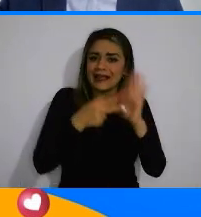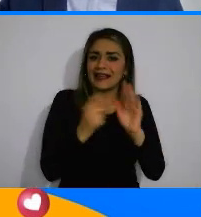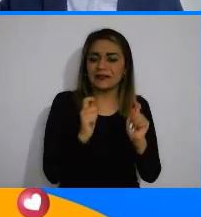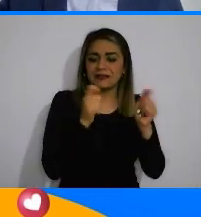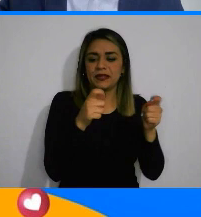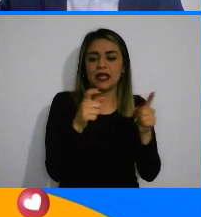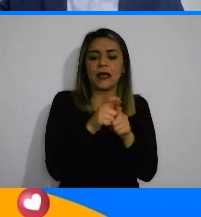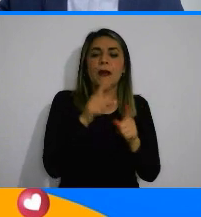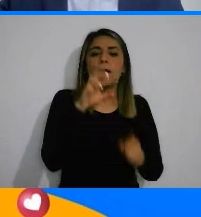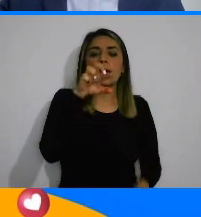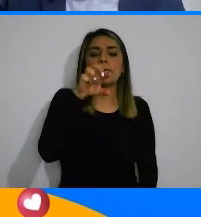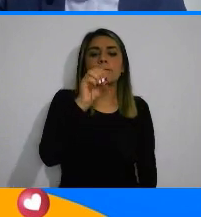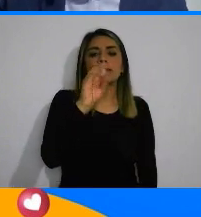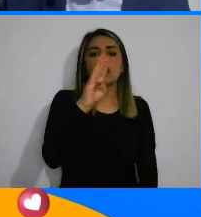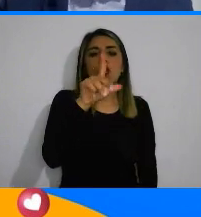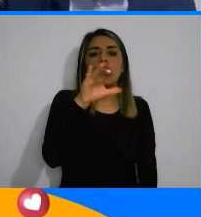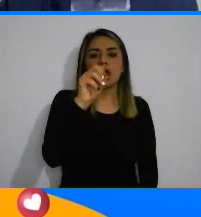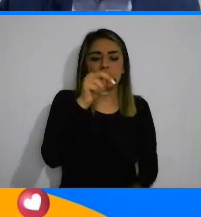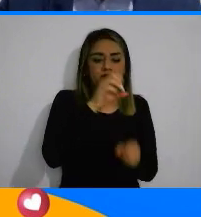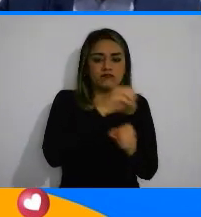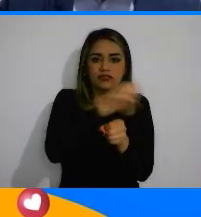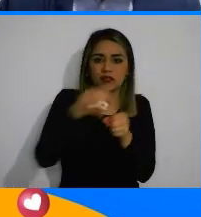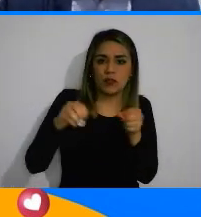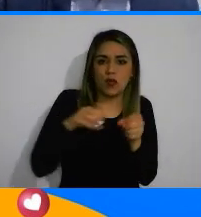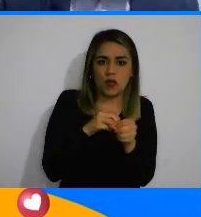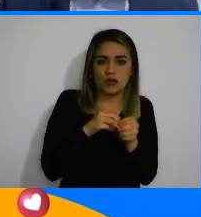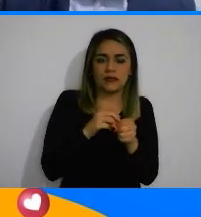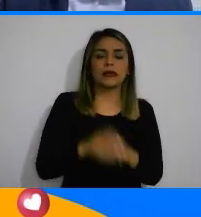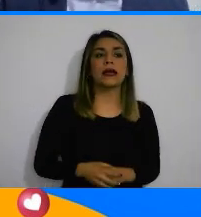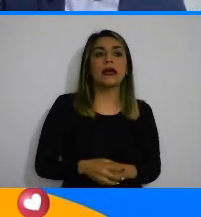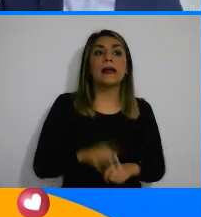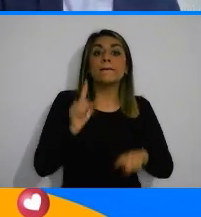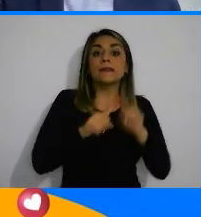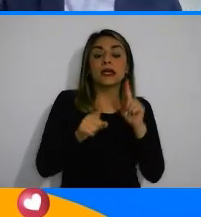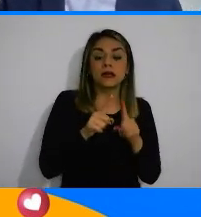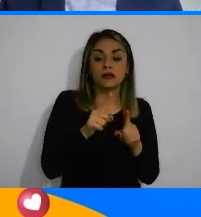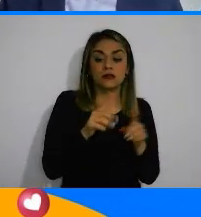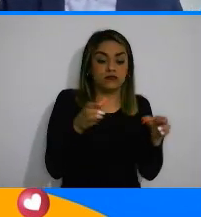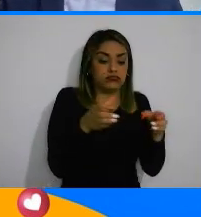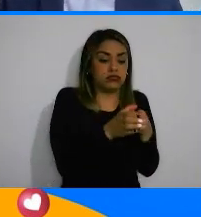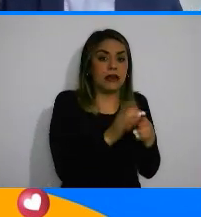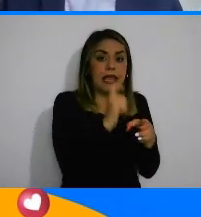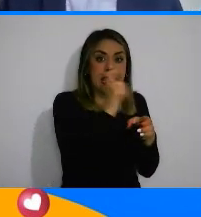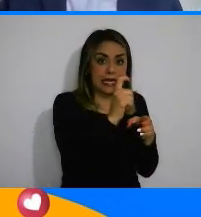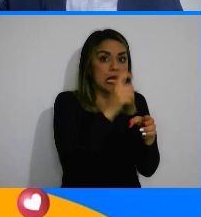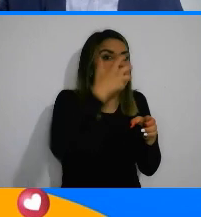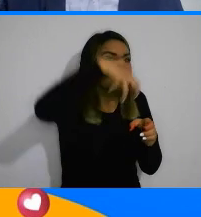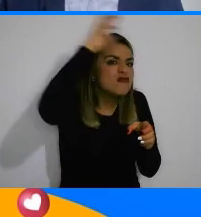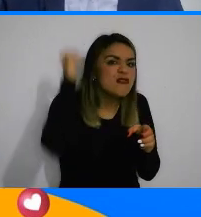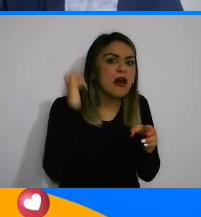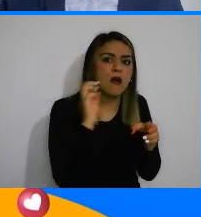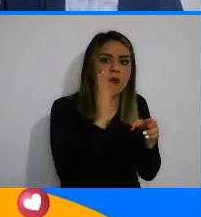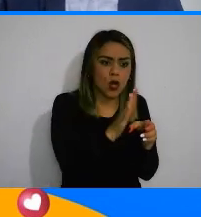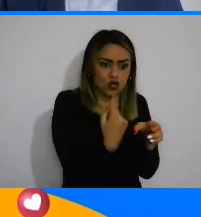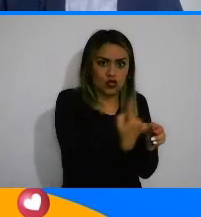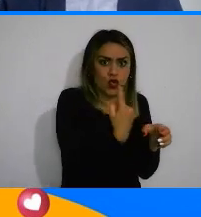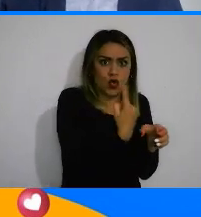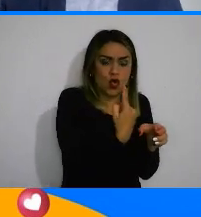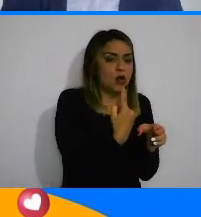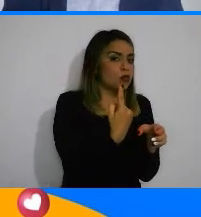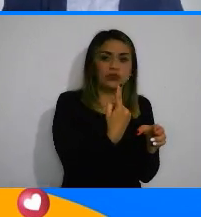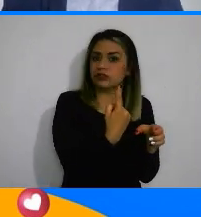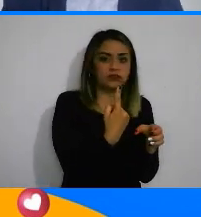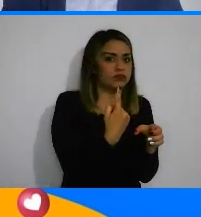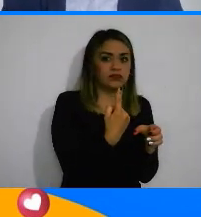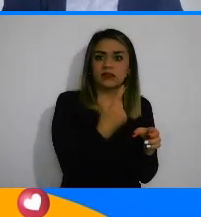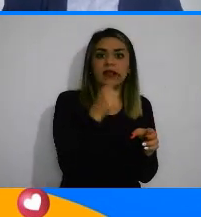de población. Pero la población X, por ejemplo, en este caso la población de leones, no está sola, ¿sí?, sino